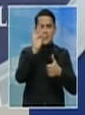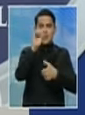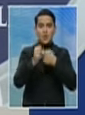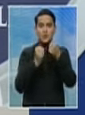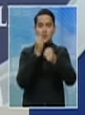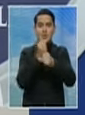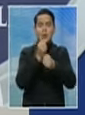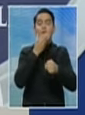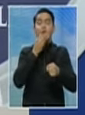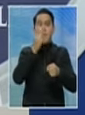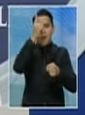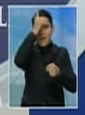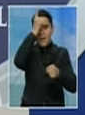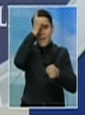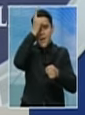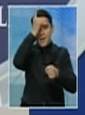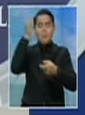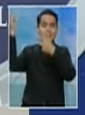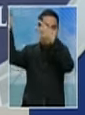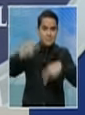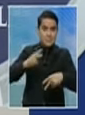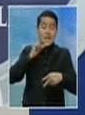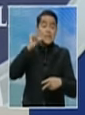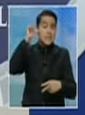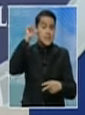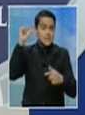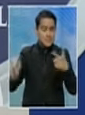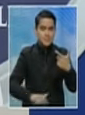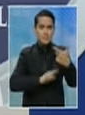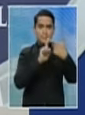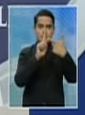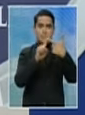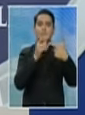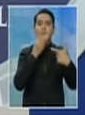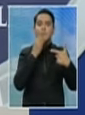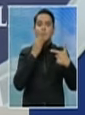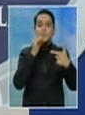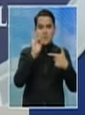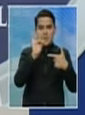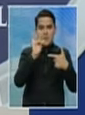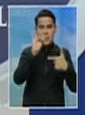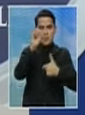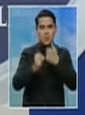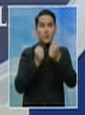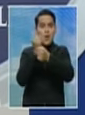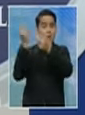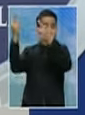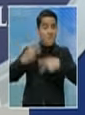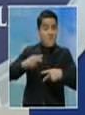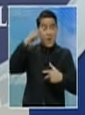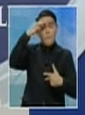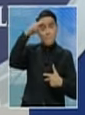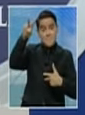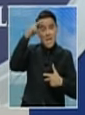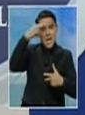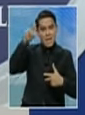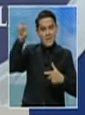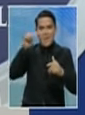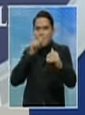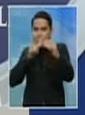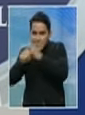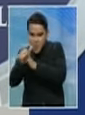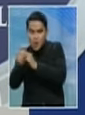Alemania, detectado ayer. El segundo, un hombre de 18 años procedente de México, migrante